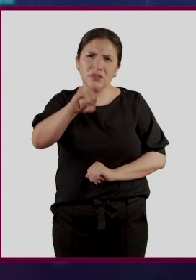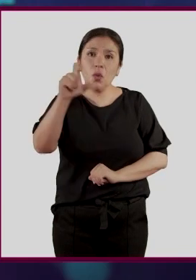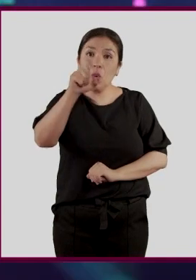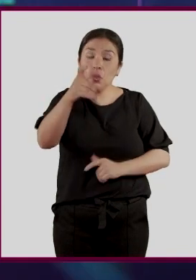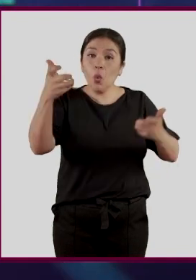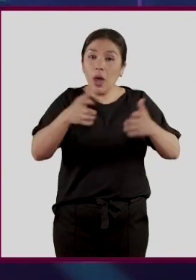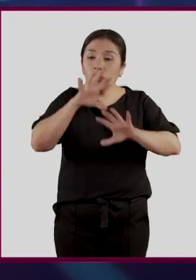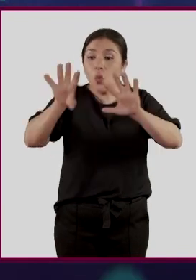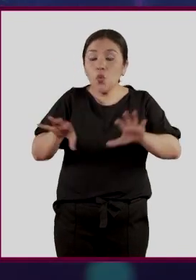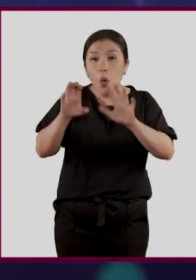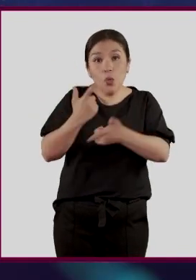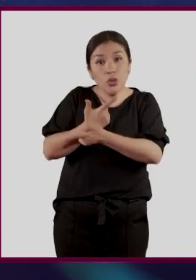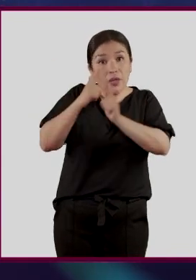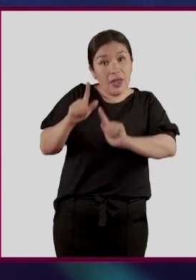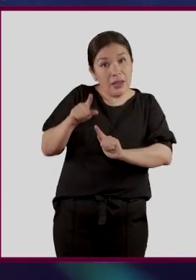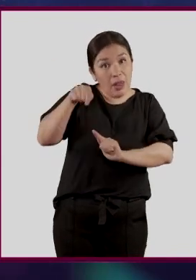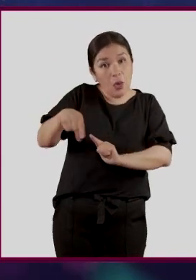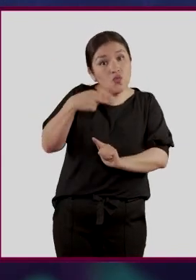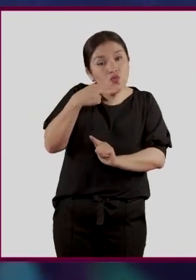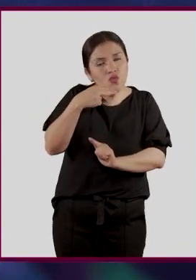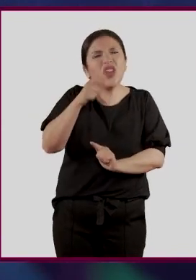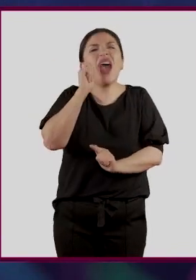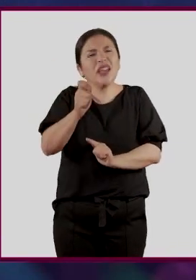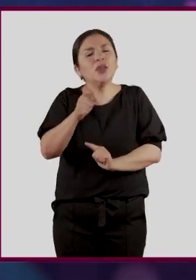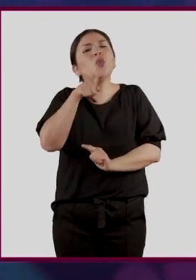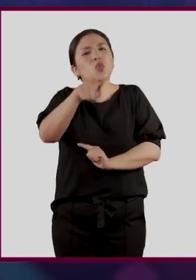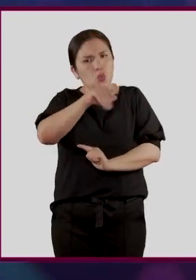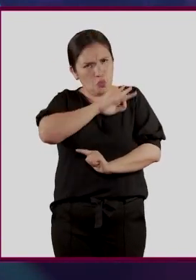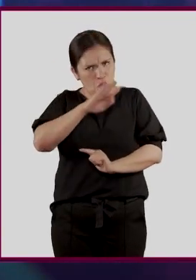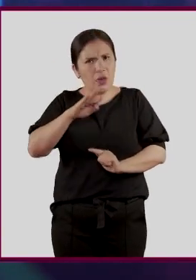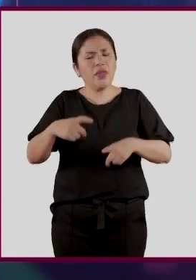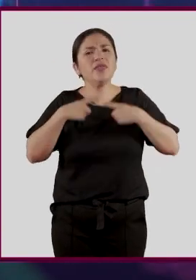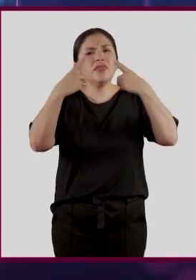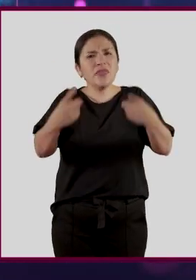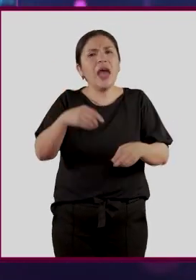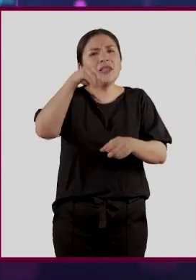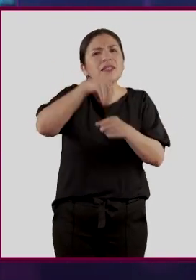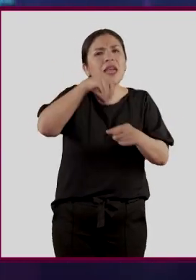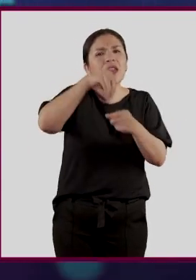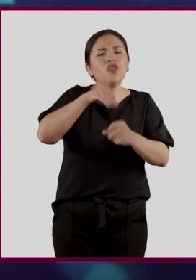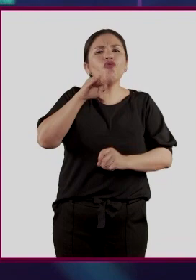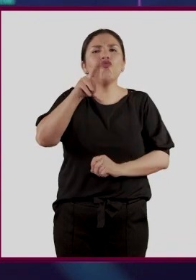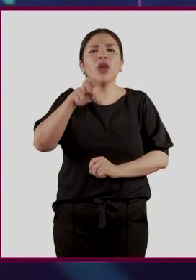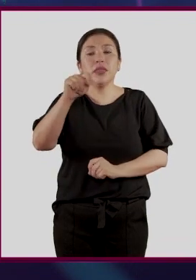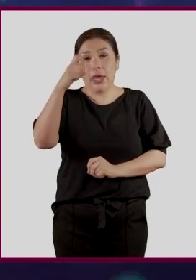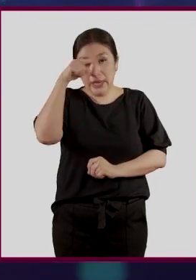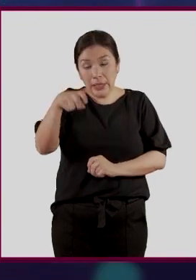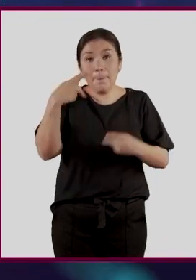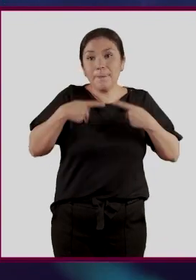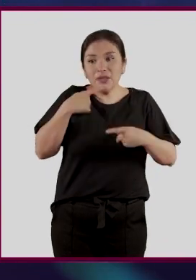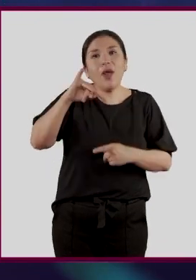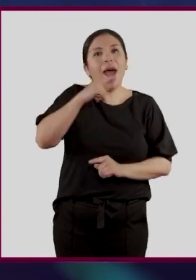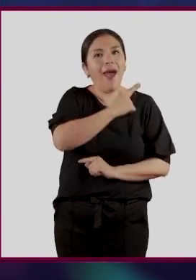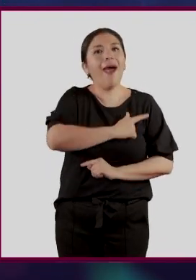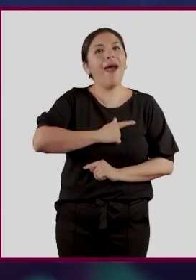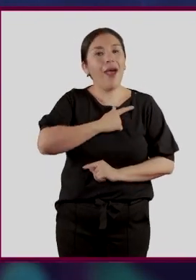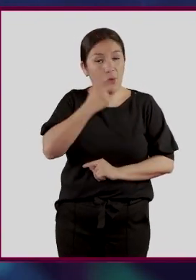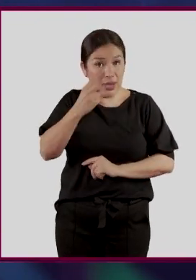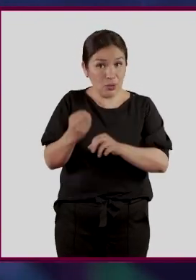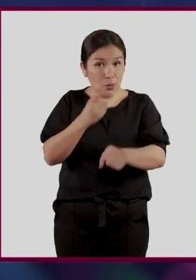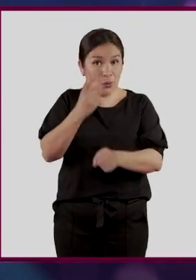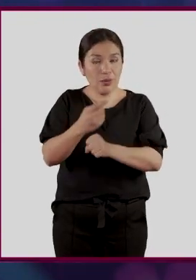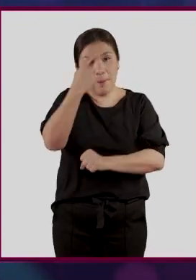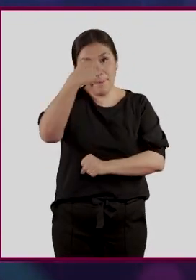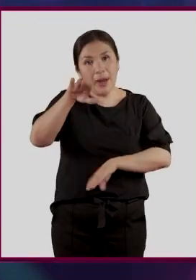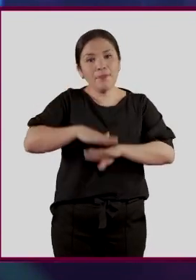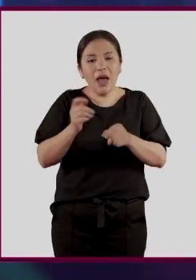haces un software libre, esto quiere decir que puedes dar el código fuente y esto es llamativo para quien lo compra. Esto es una gran oportunidad